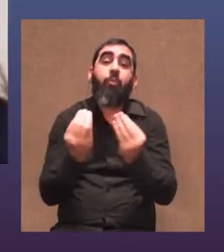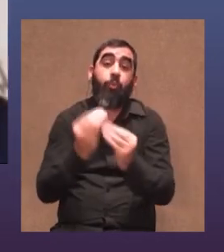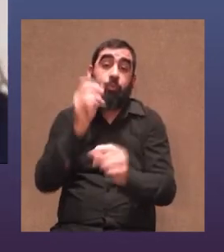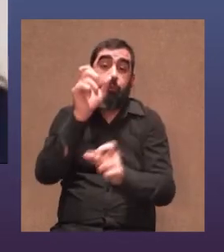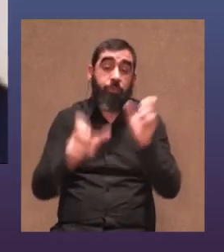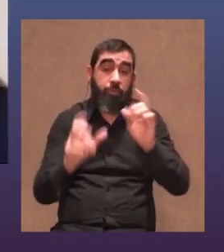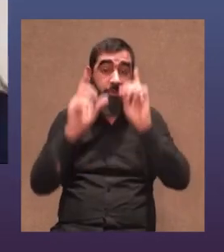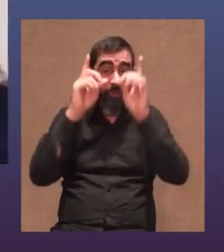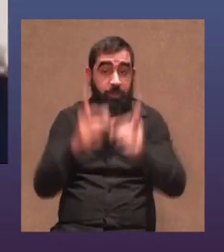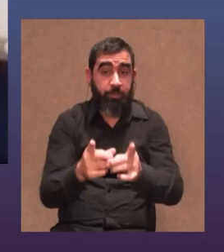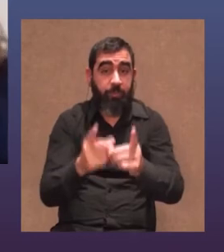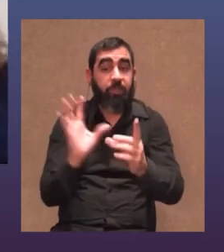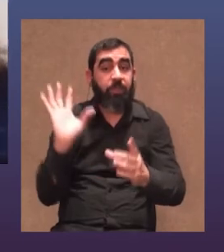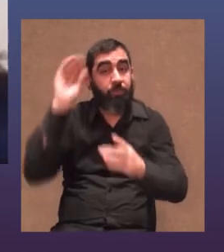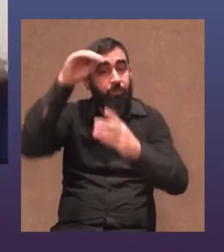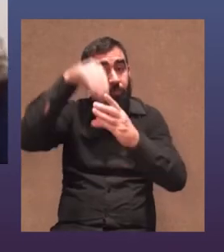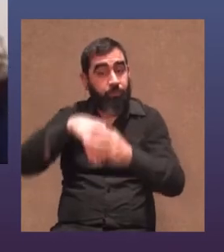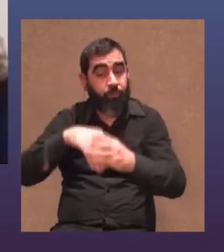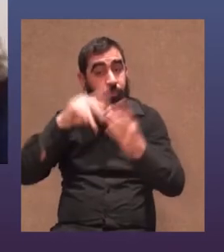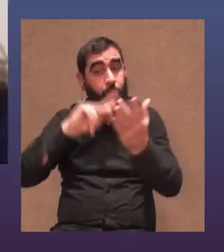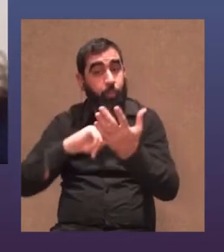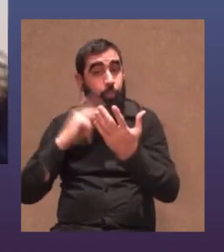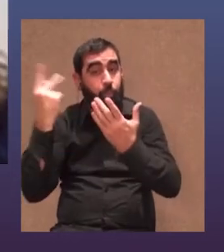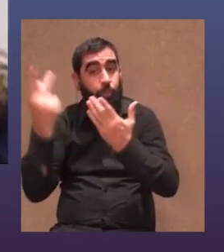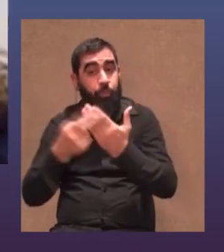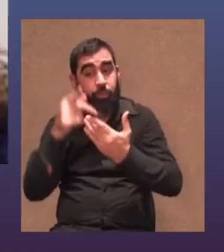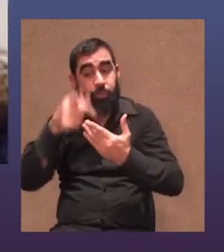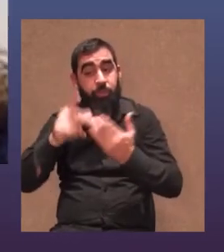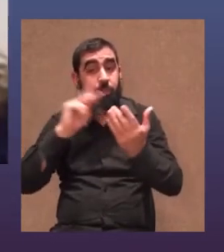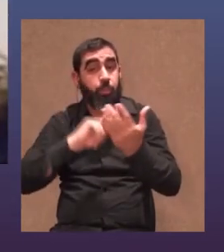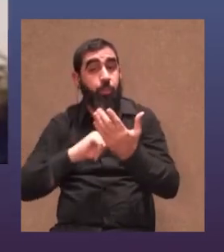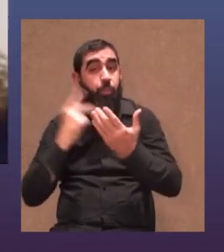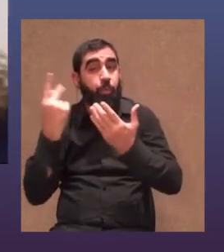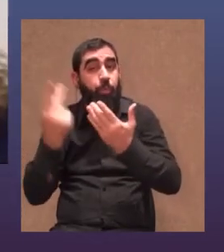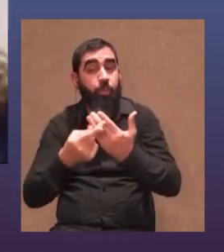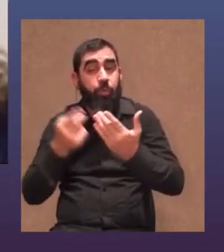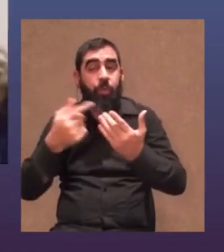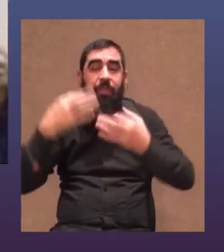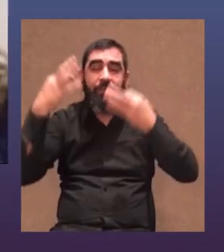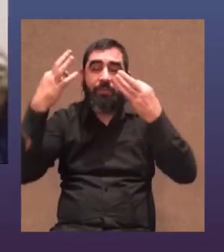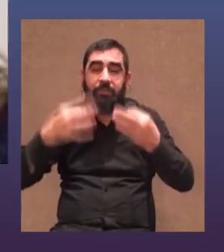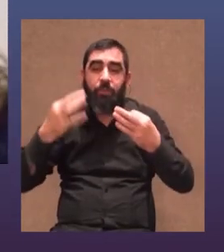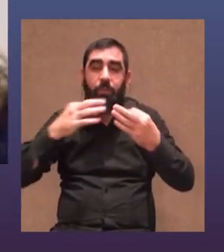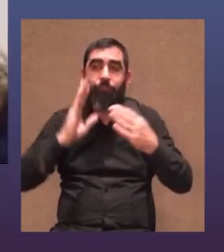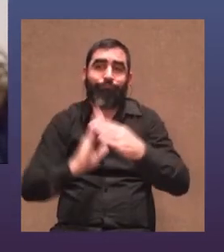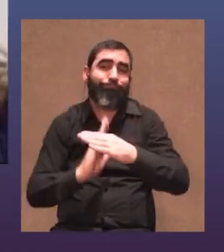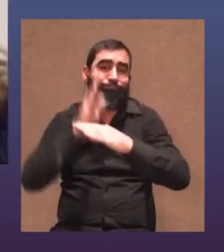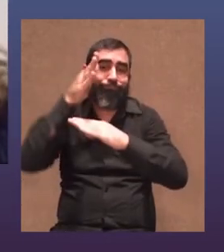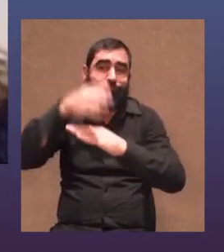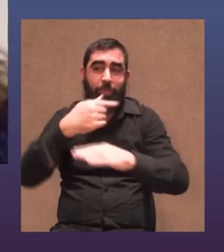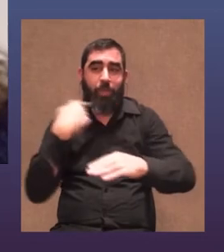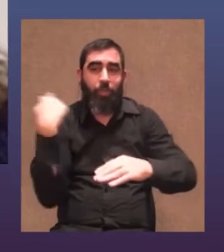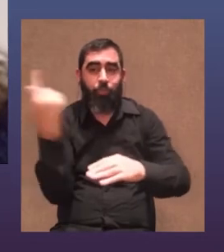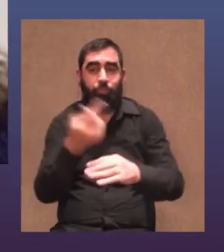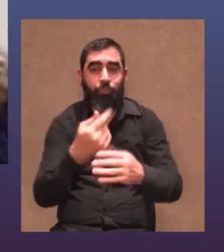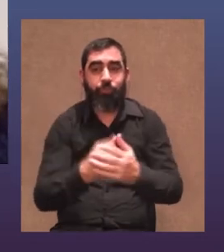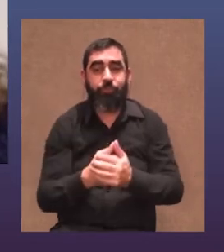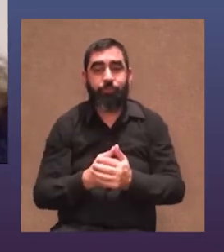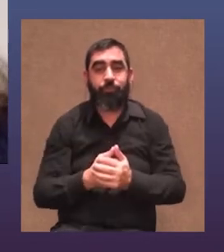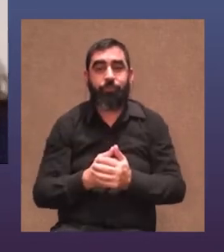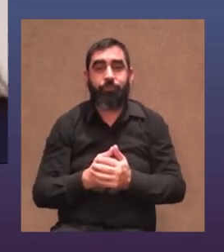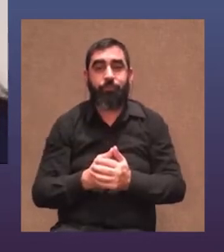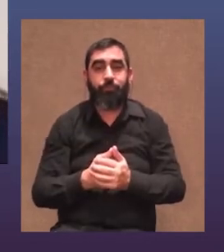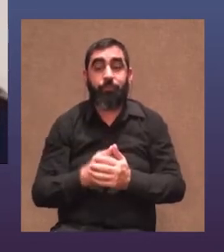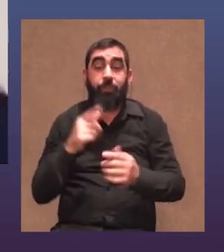que se involucren en un proyecto, en este proyecto que bueno, que seguramente nos va a trascender. Bien. Así que bueno, es